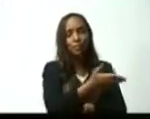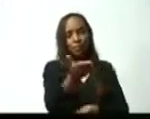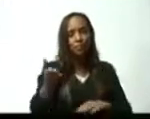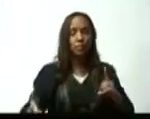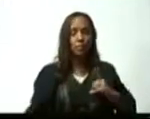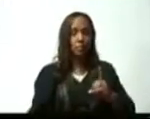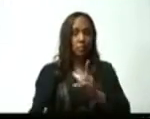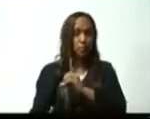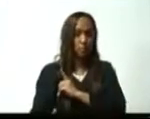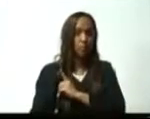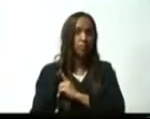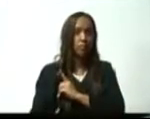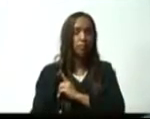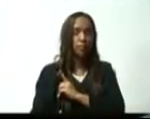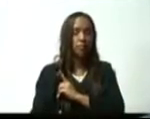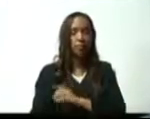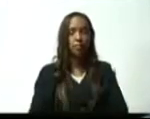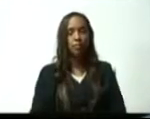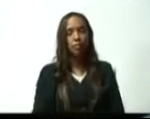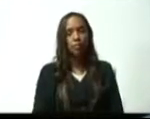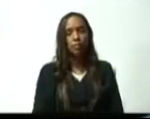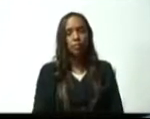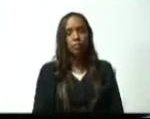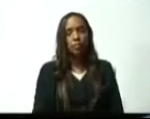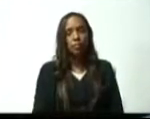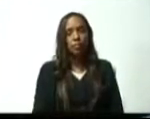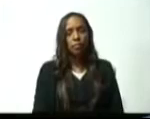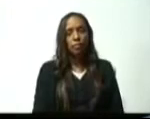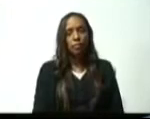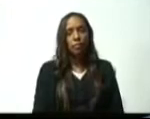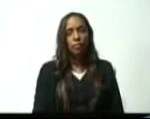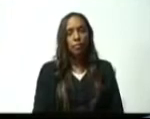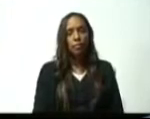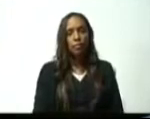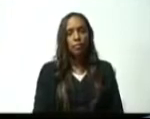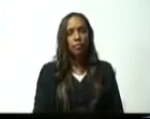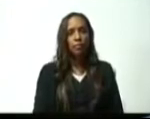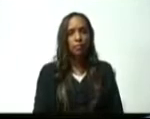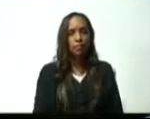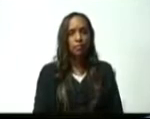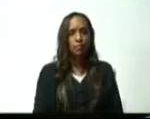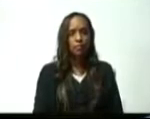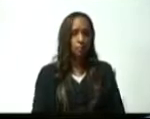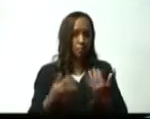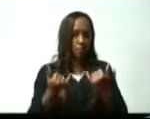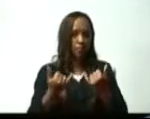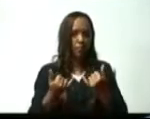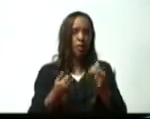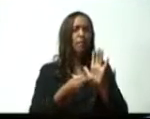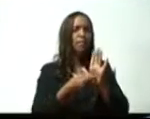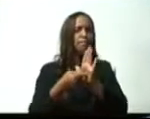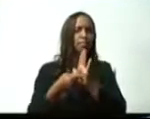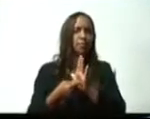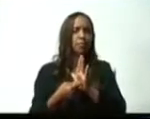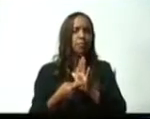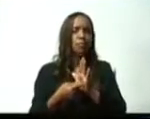en la Cámara se está conociendo pues el estado de emergencia de 12 provincias,